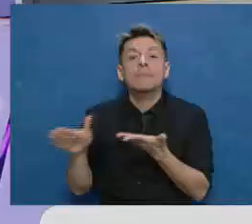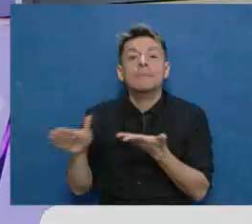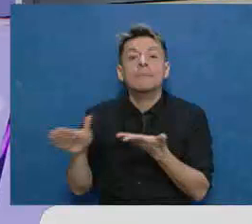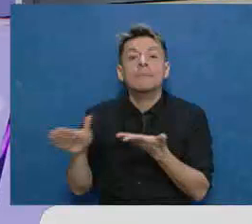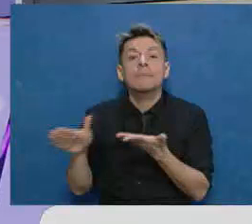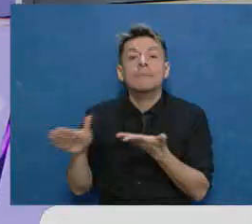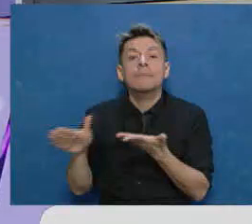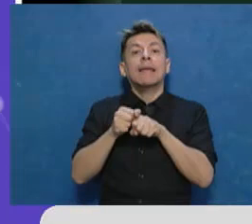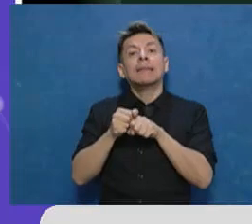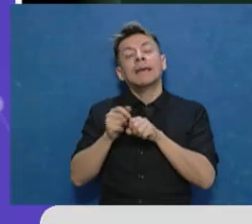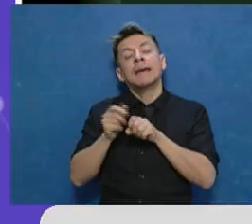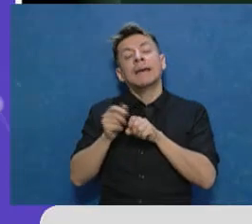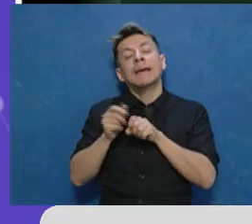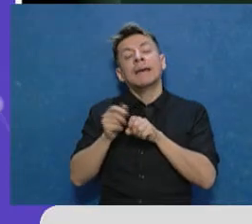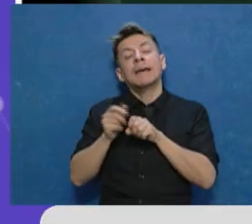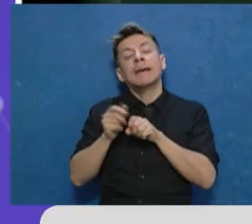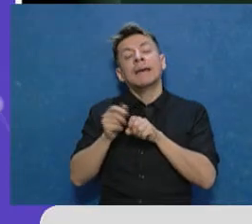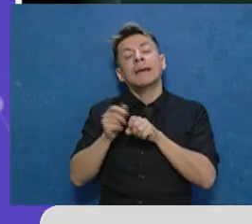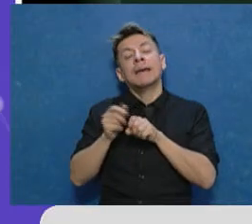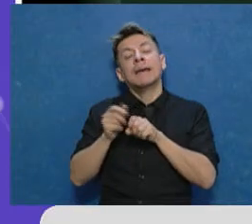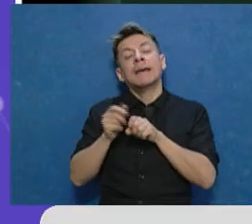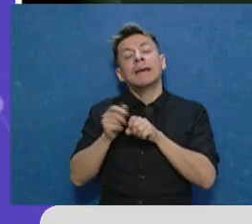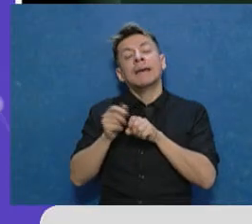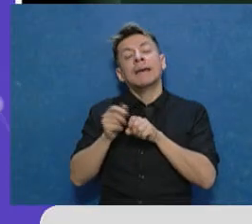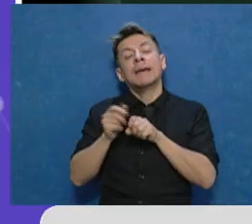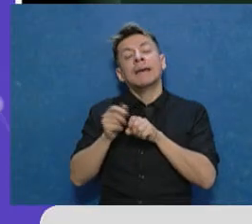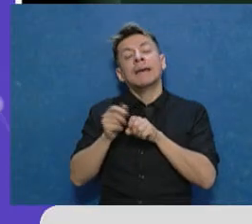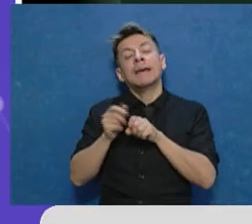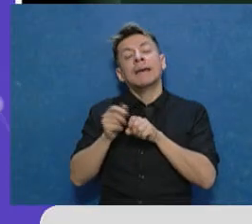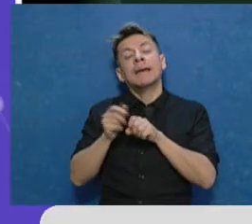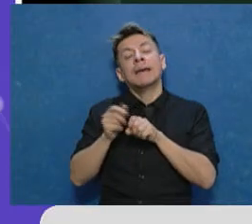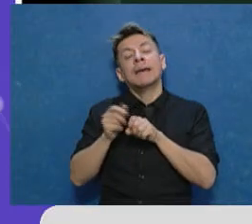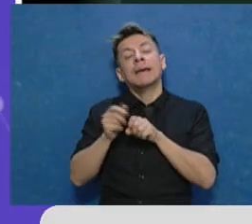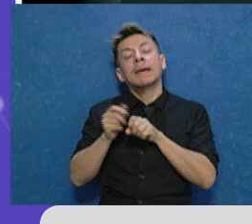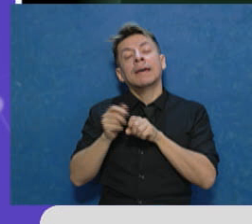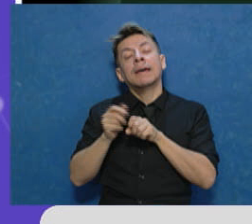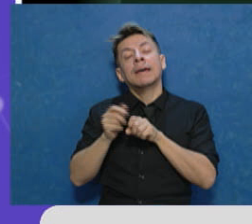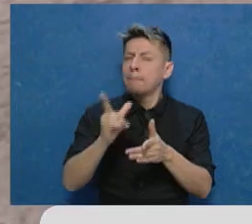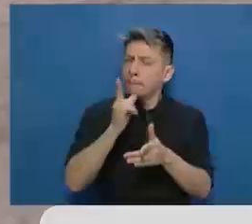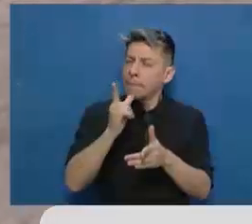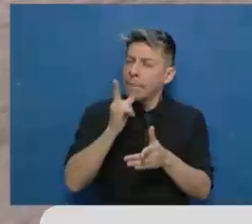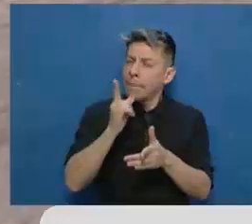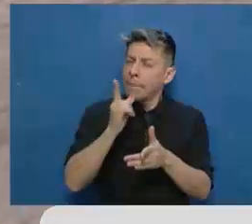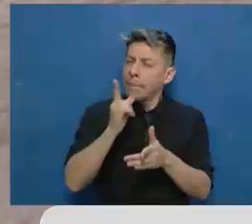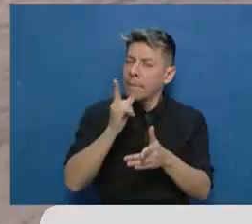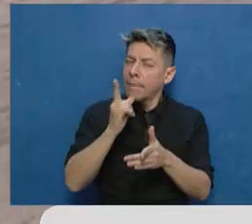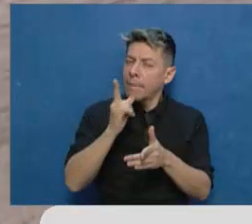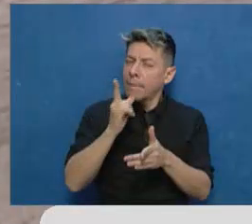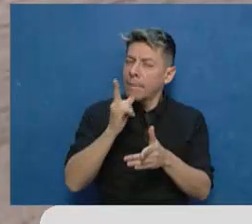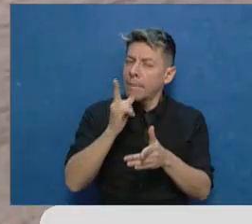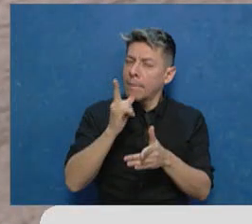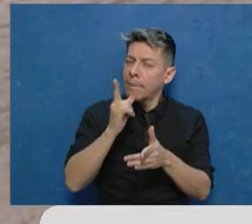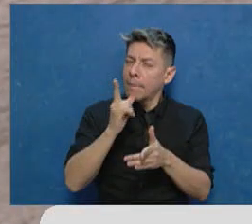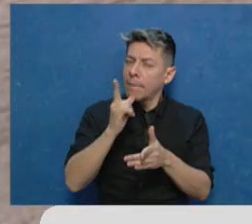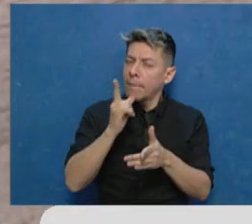aparentemente regresando a su hogar, cuando de pronto fueron atropellados por un vehículo. Se cree que es un Peugeot 504